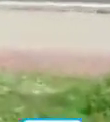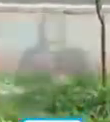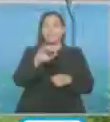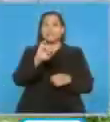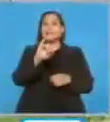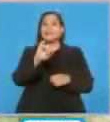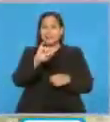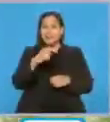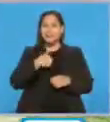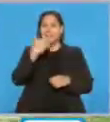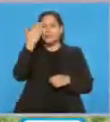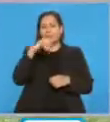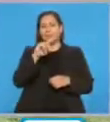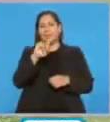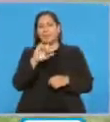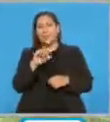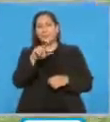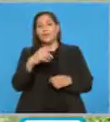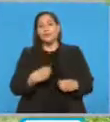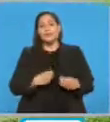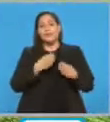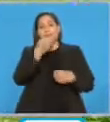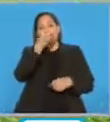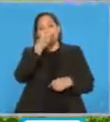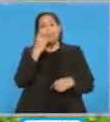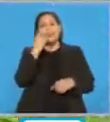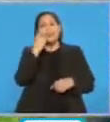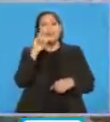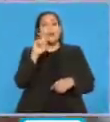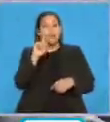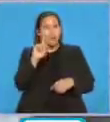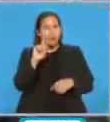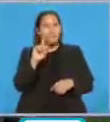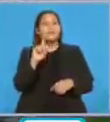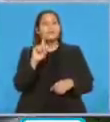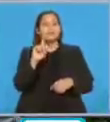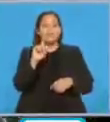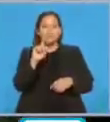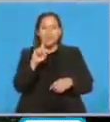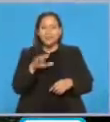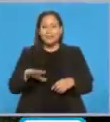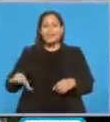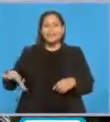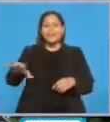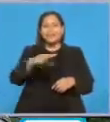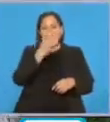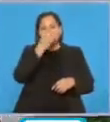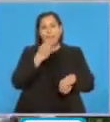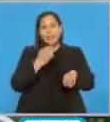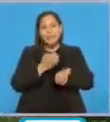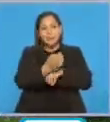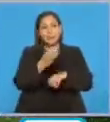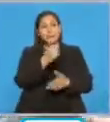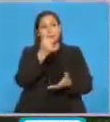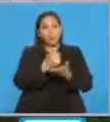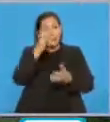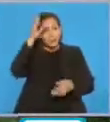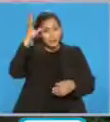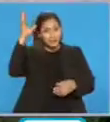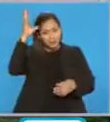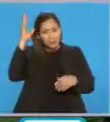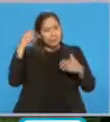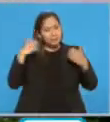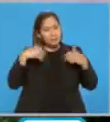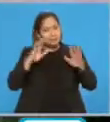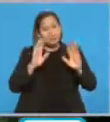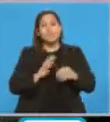Sí, sí, ya sé, tío Alberto, que usted vive allá por Ojo de Agua, los rumbos de Catepec, Ciudad Azteca y qué sé